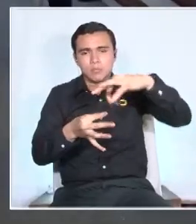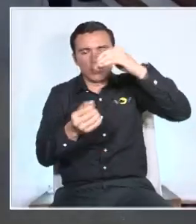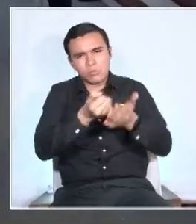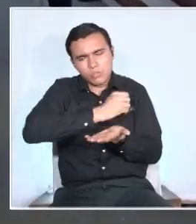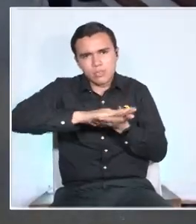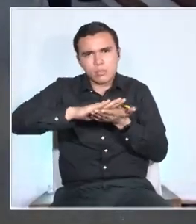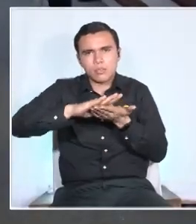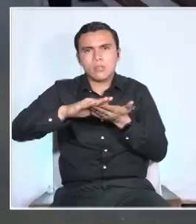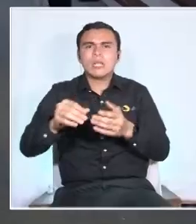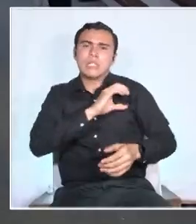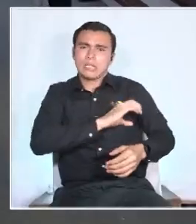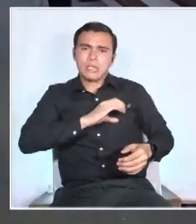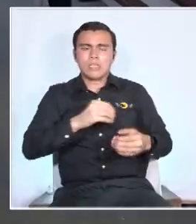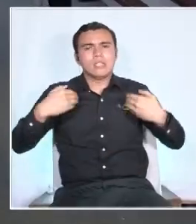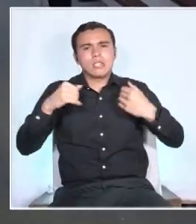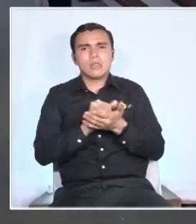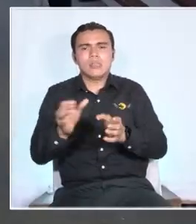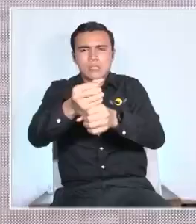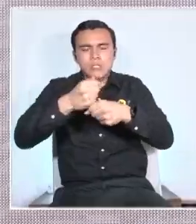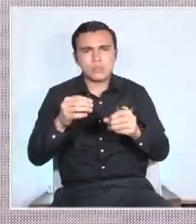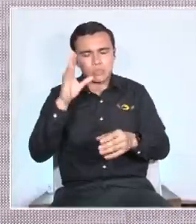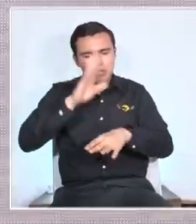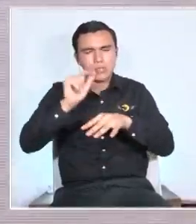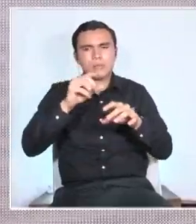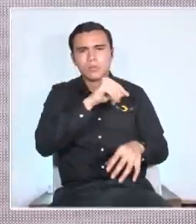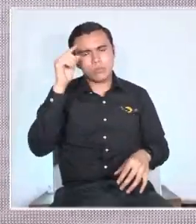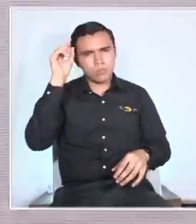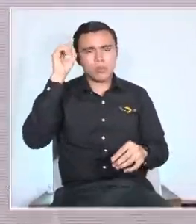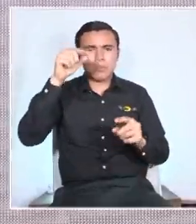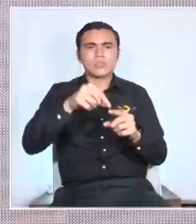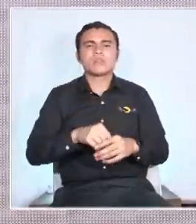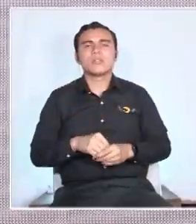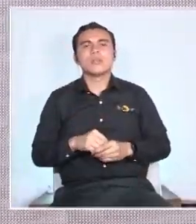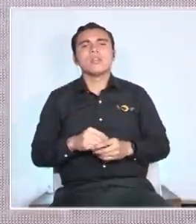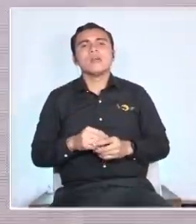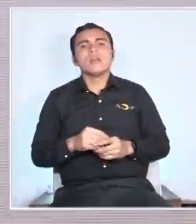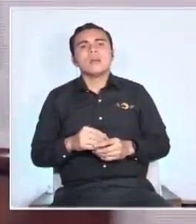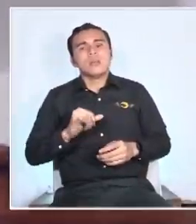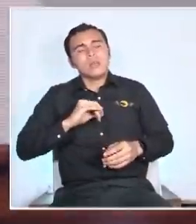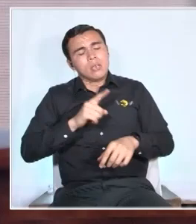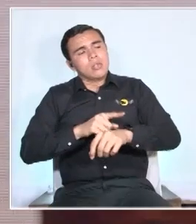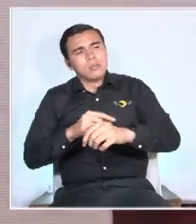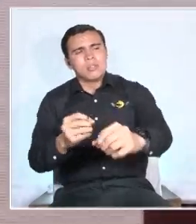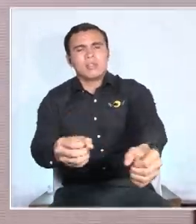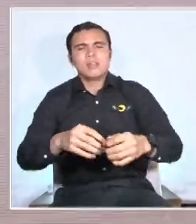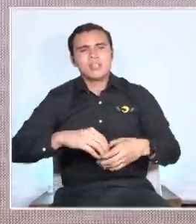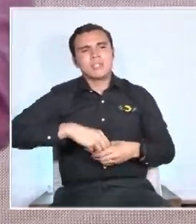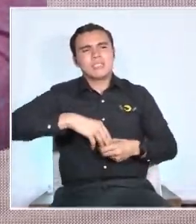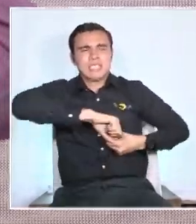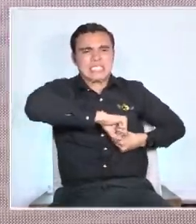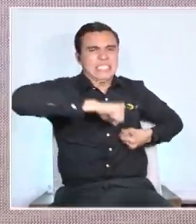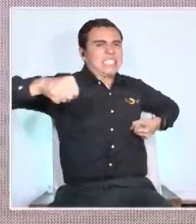Santo. El carácter tiene que estar sujeto a tu llamado y a tu propósito. ¿Ah? Yo sé que a veces quieres sacar la espada